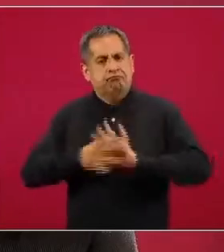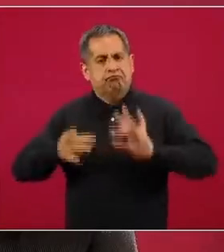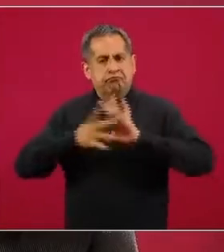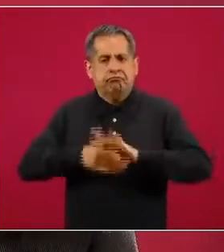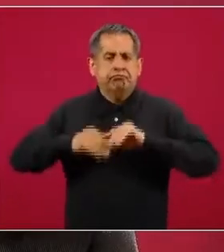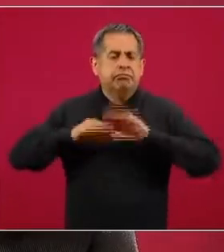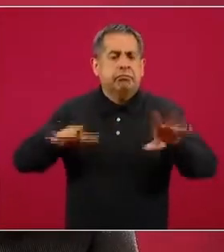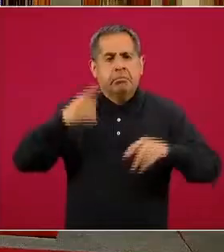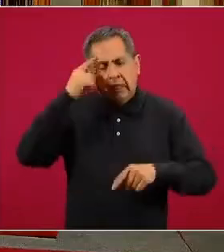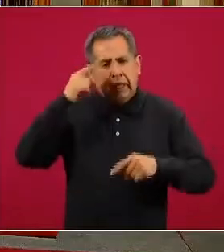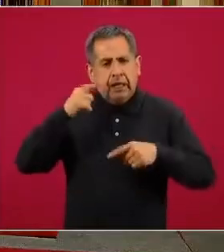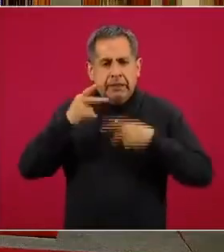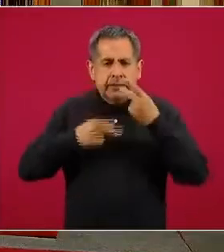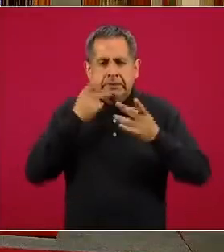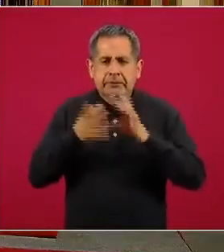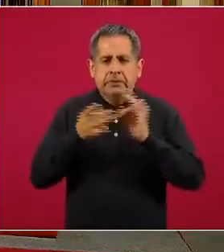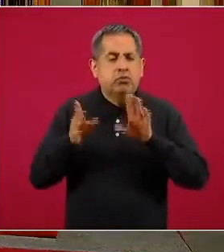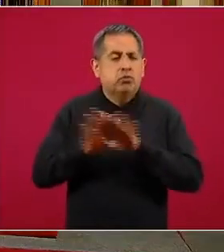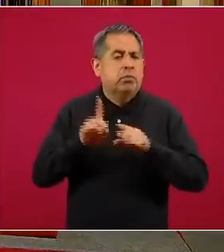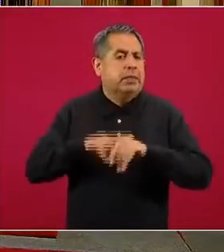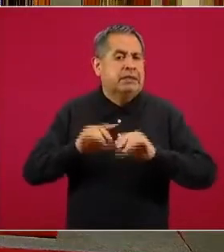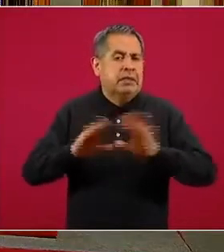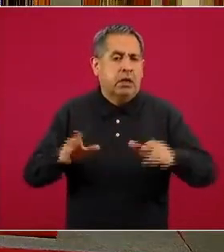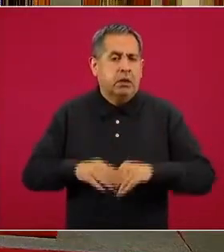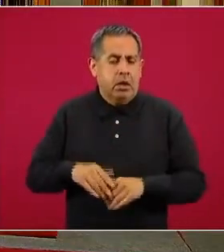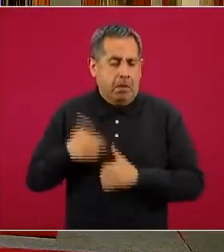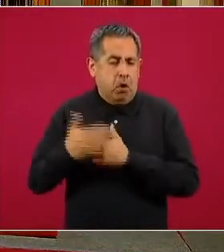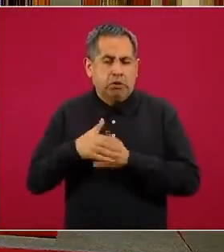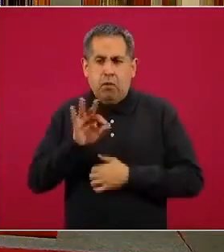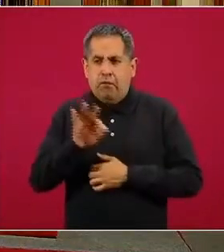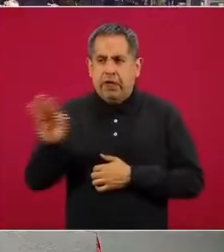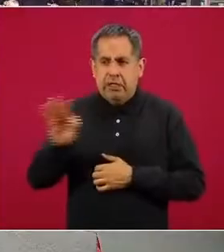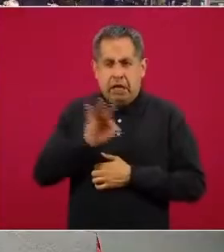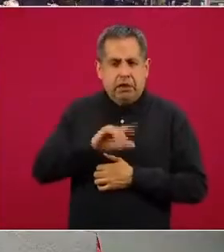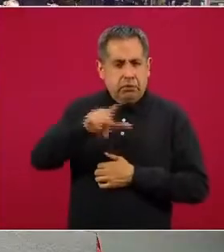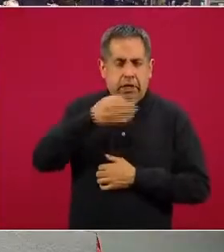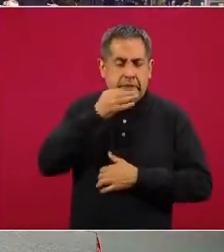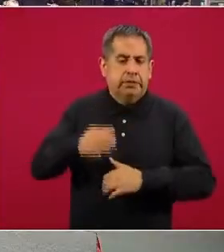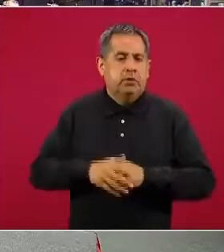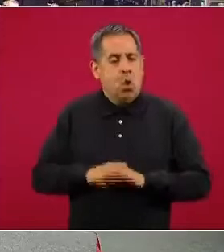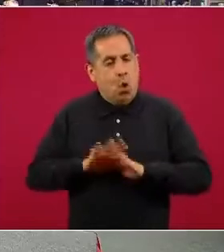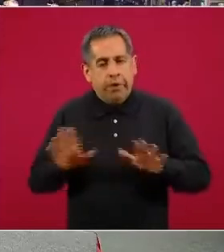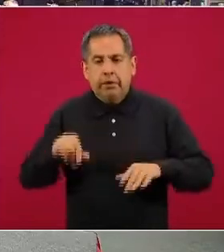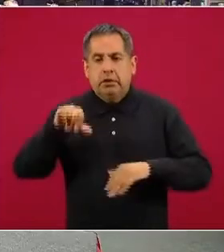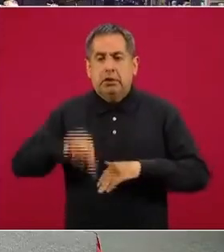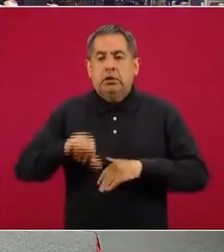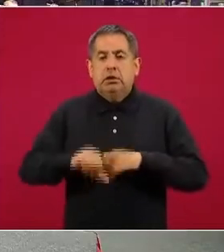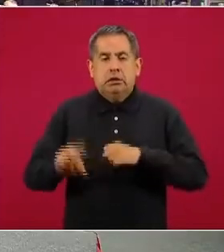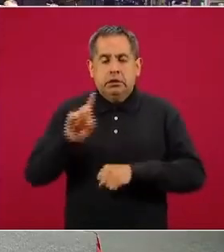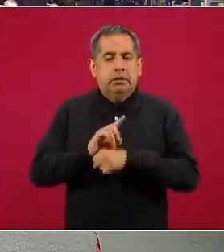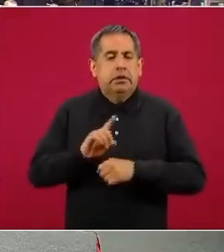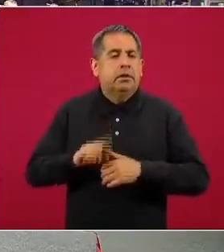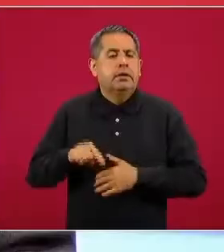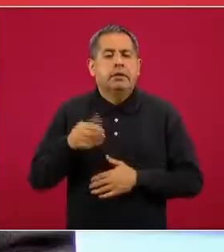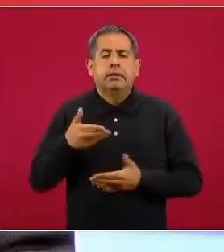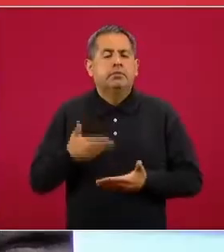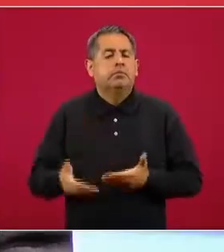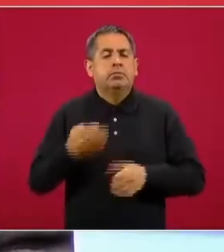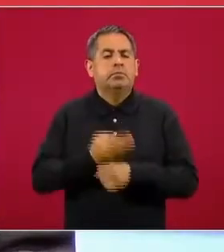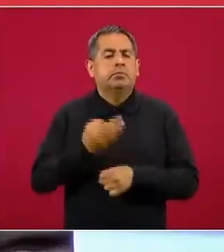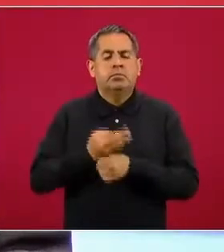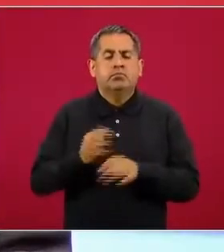a comentarnos al respecto. Hoy estamos programando la fecha exacta. Pero bueno, regresando al día de hoy, esta